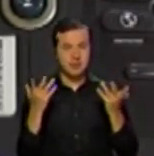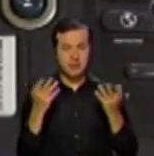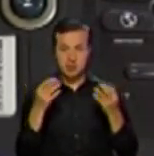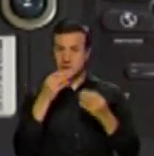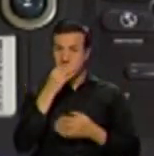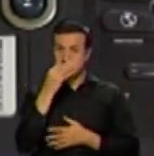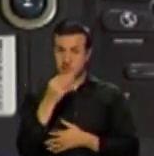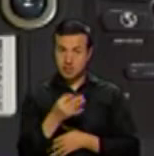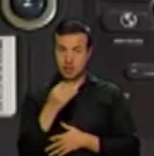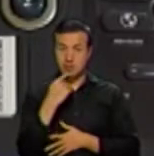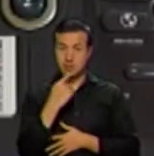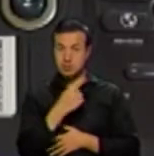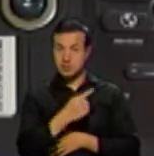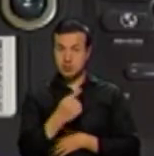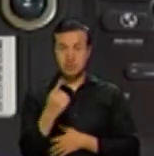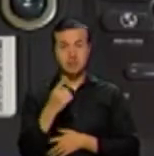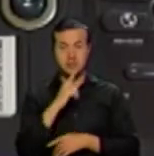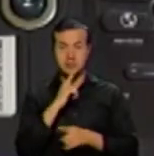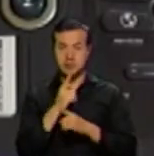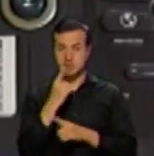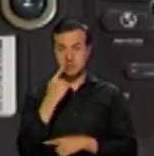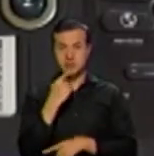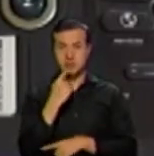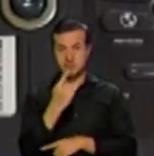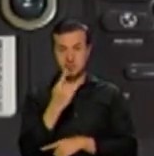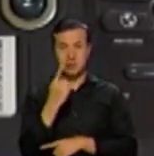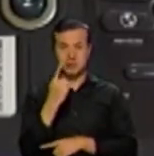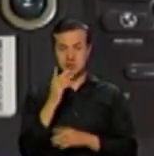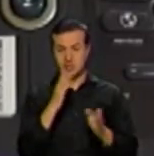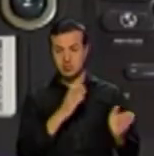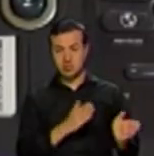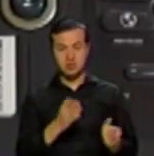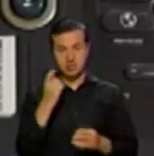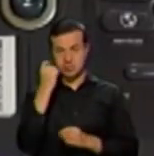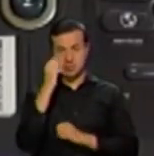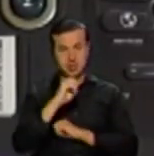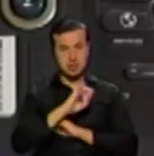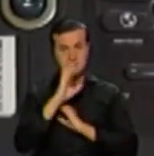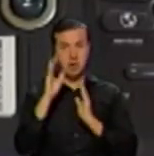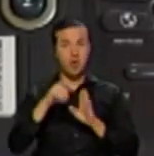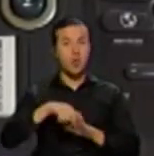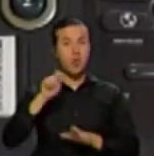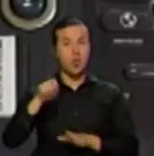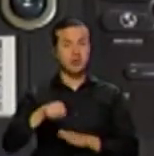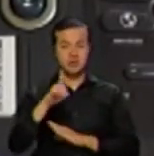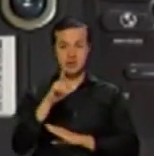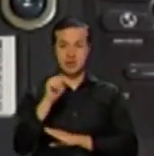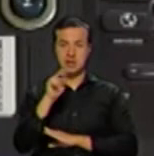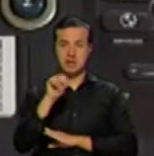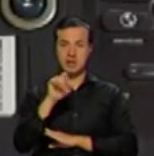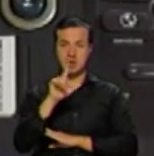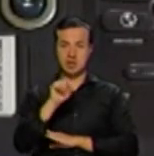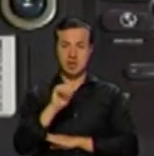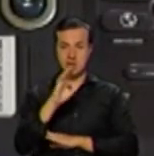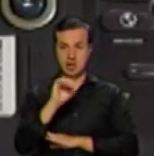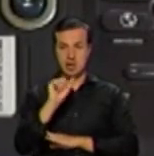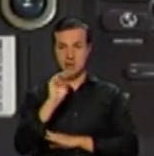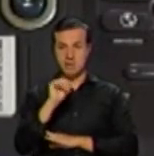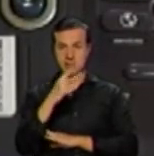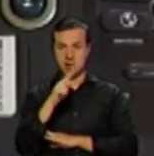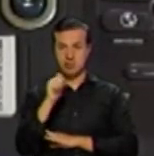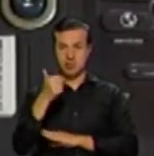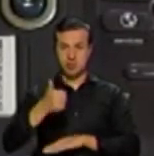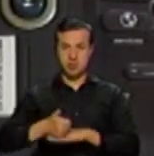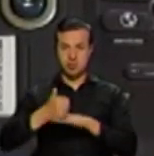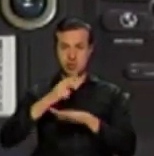Lo que ocurrió realmente ese día, como tú lo dijiste en la introducción muy bien, la jueza Daniela Camacho debía ir a la Corte